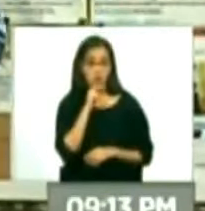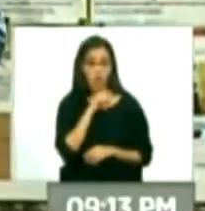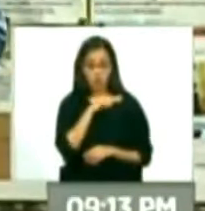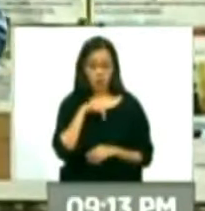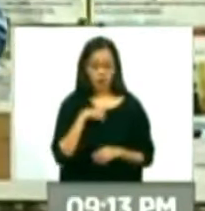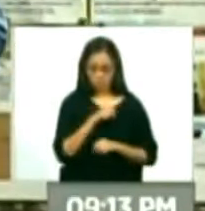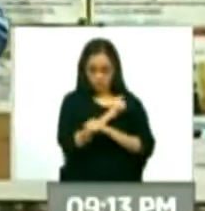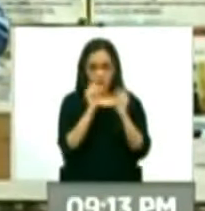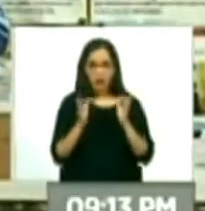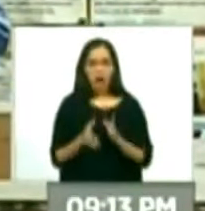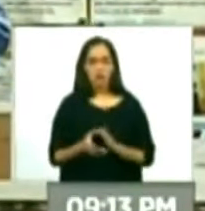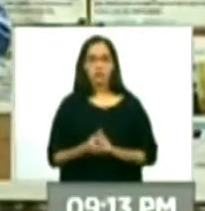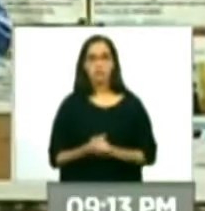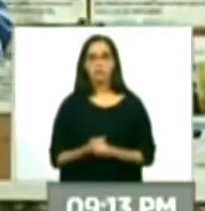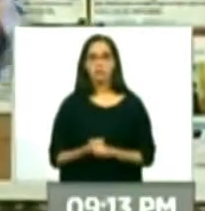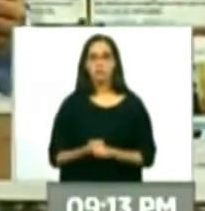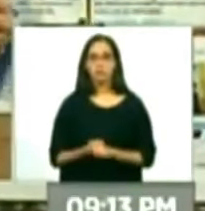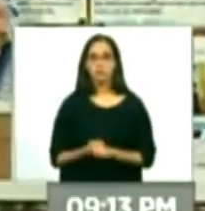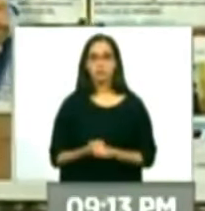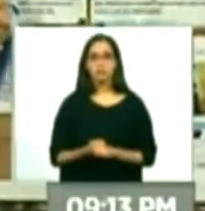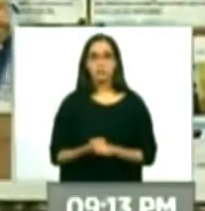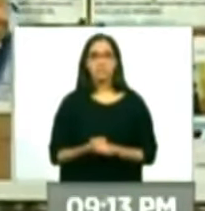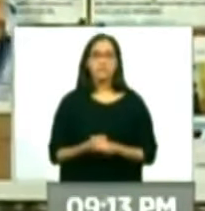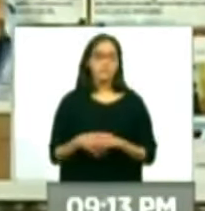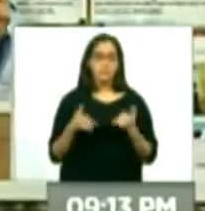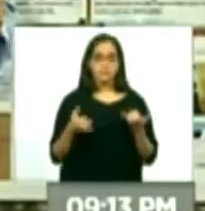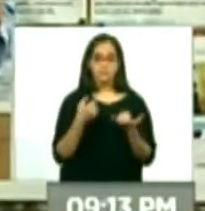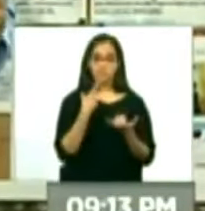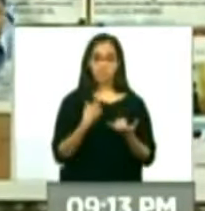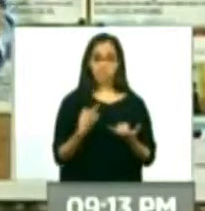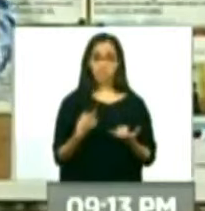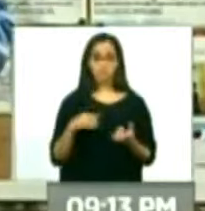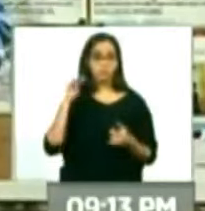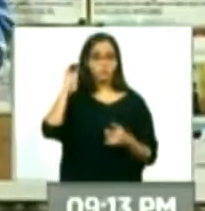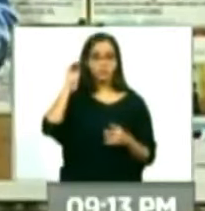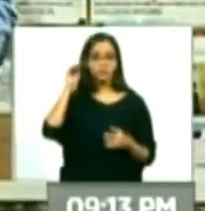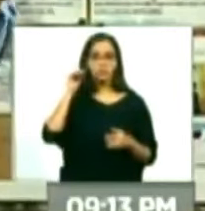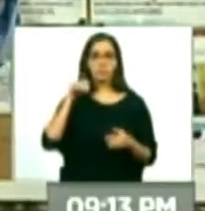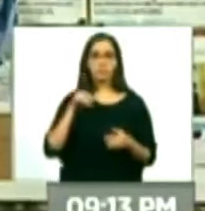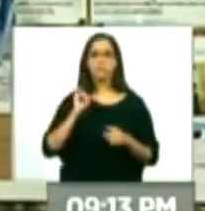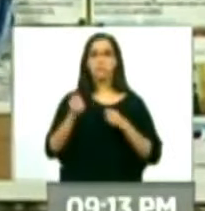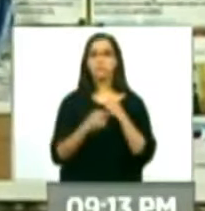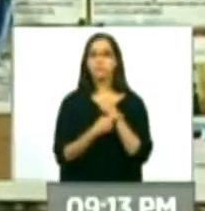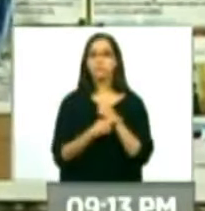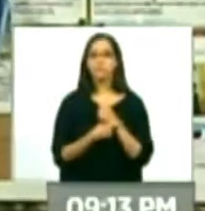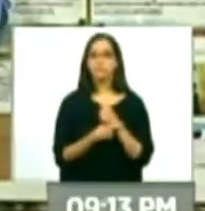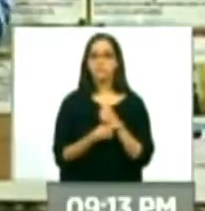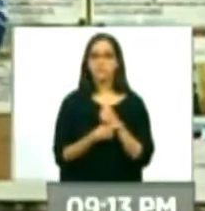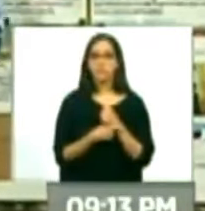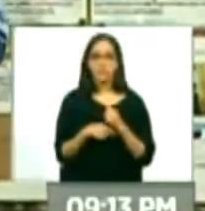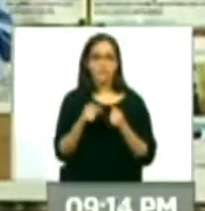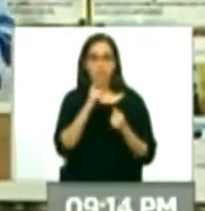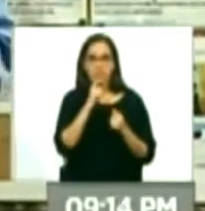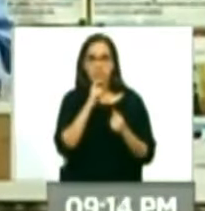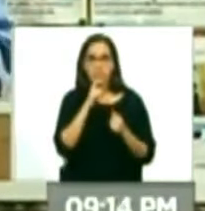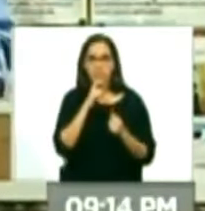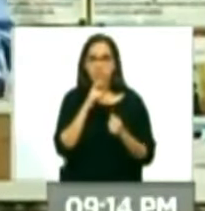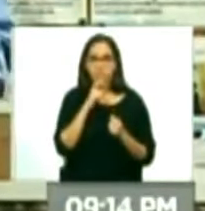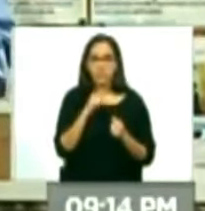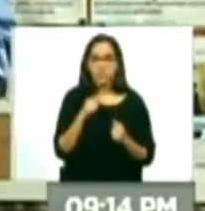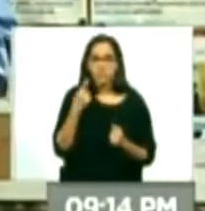claro. Y entonces ahora dice que el futuro de Juanito Alimaña es incierto en la dirigencia de la oposición